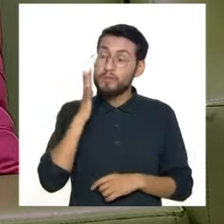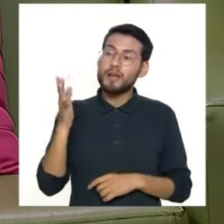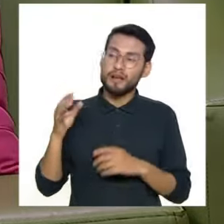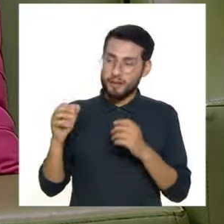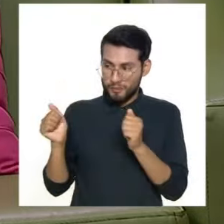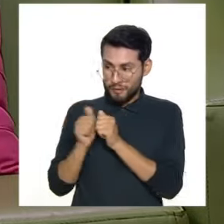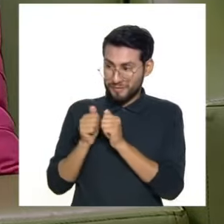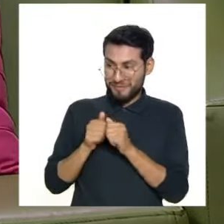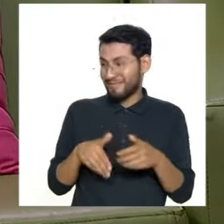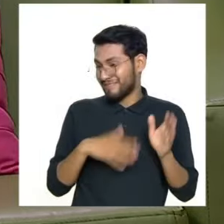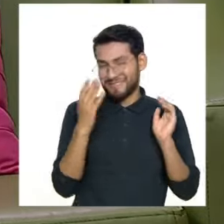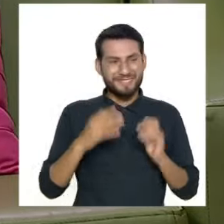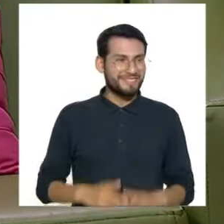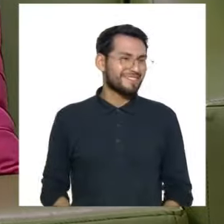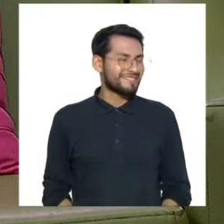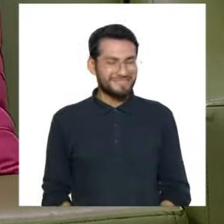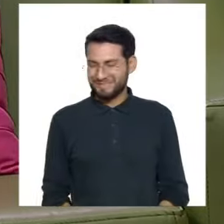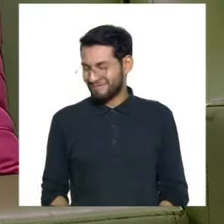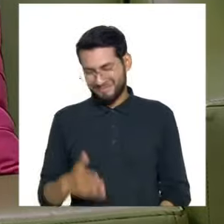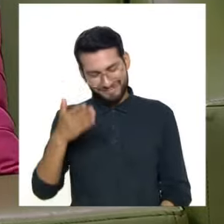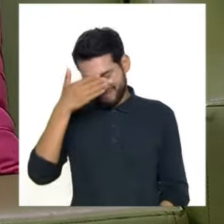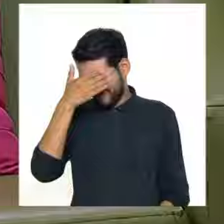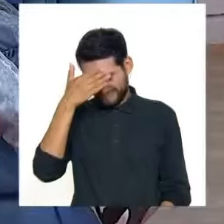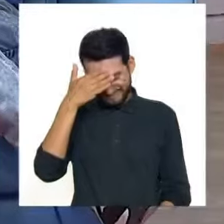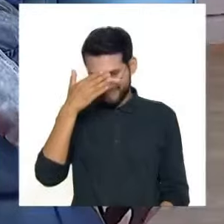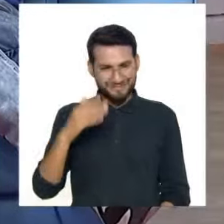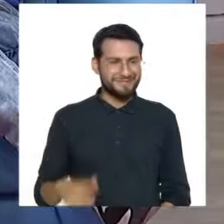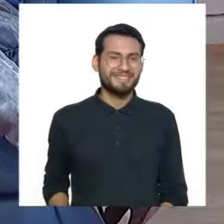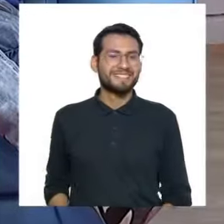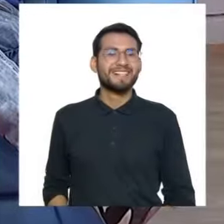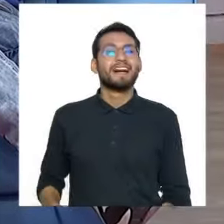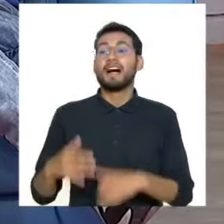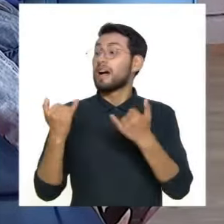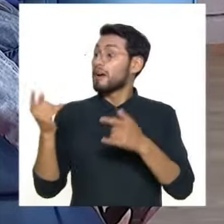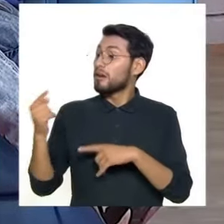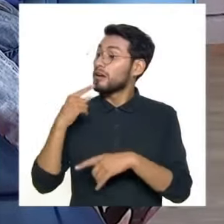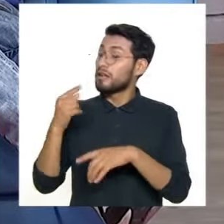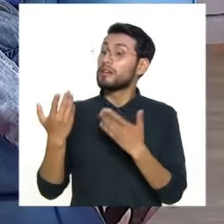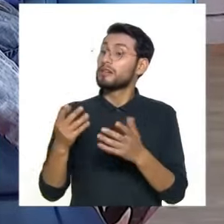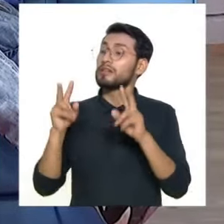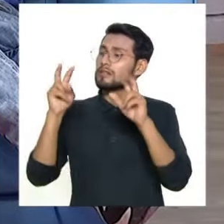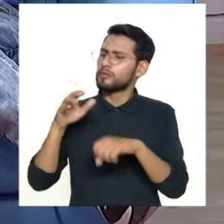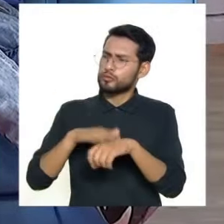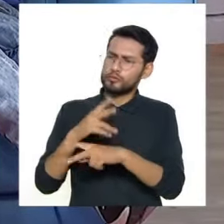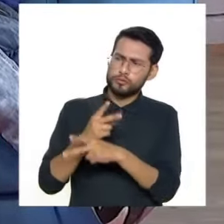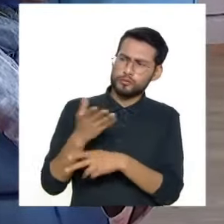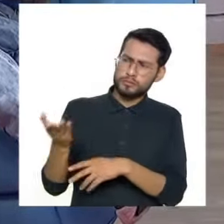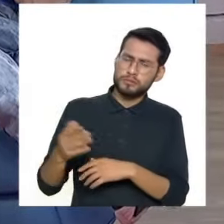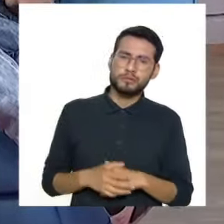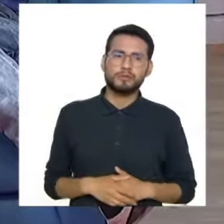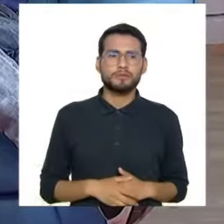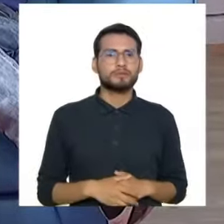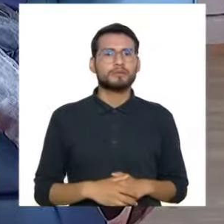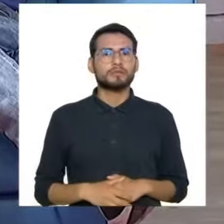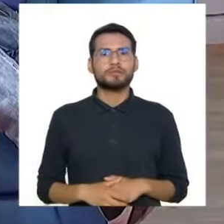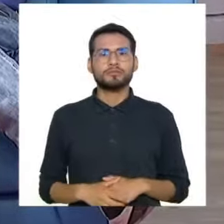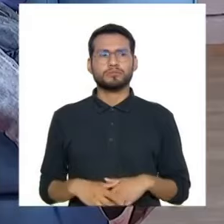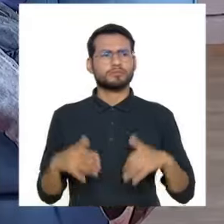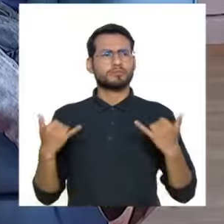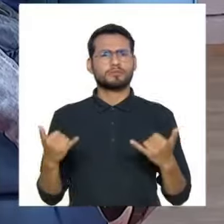conmigo nicolasa por favor algo importante que dijiste sobre el tema de la prevención no y es que hay